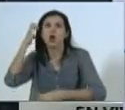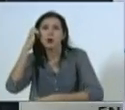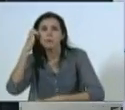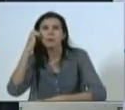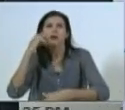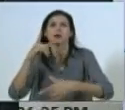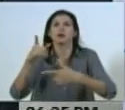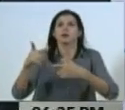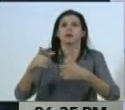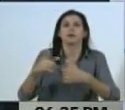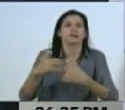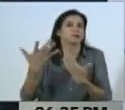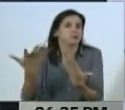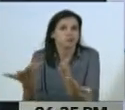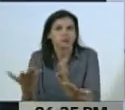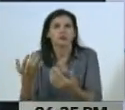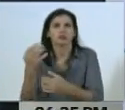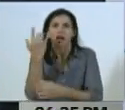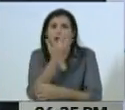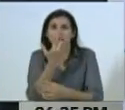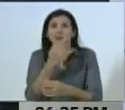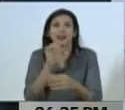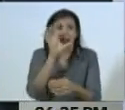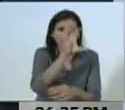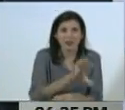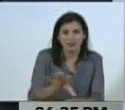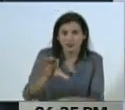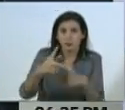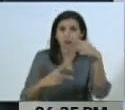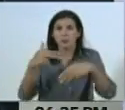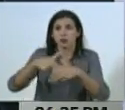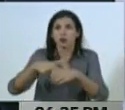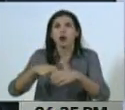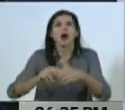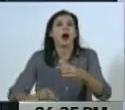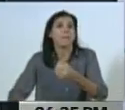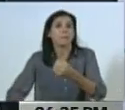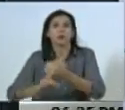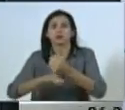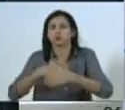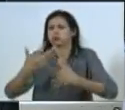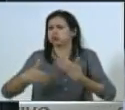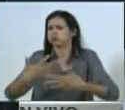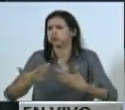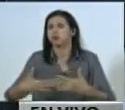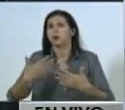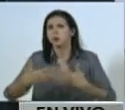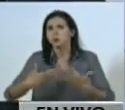Somos países generadores de riqueza y estabilidad económica, social y política en todas las regiones.